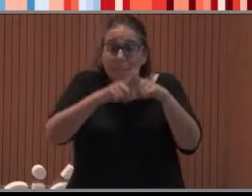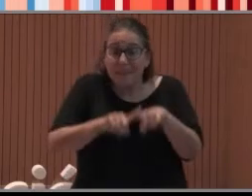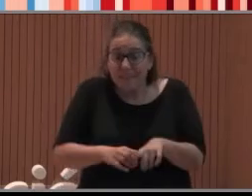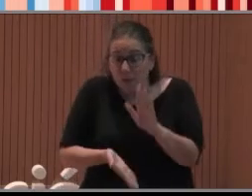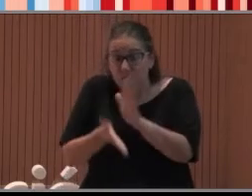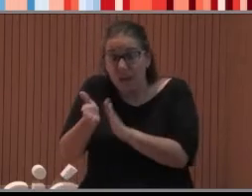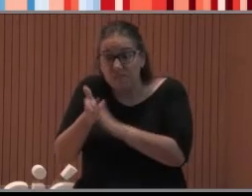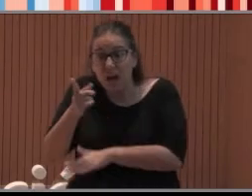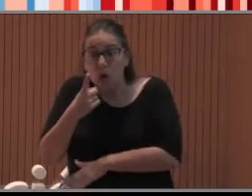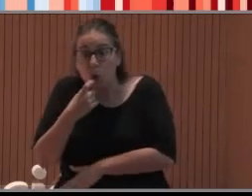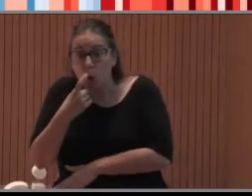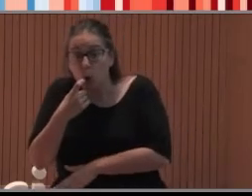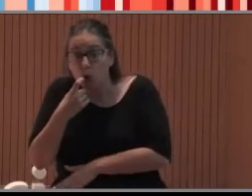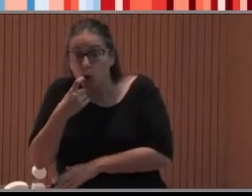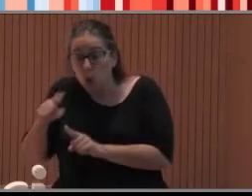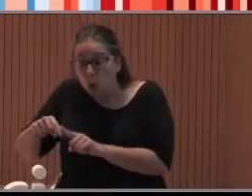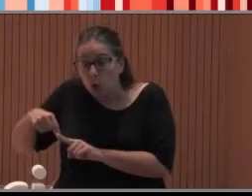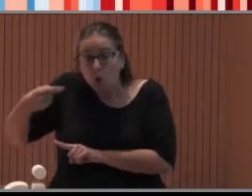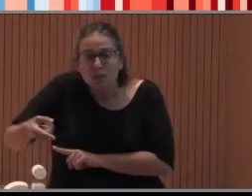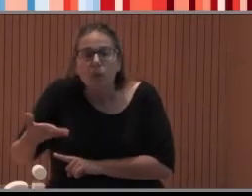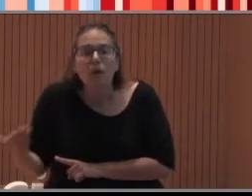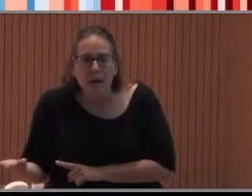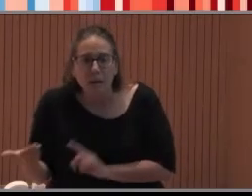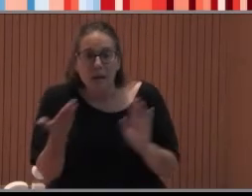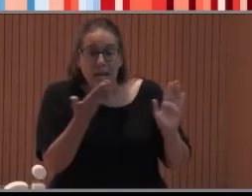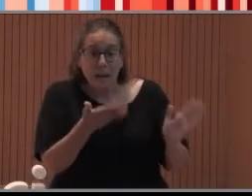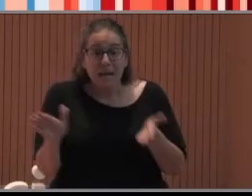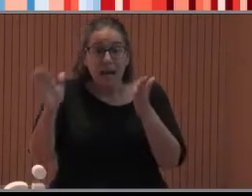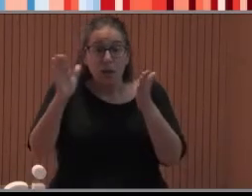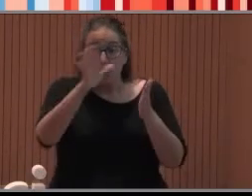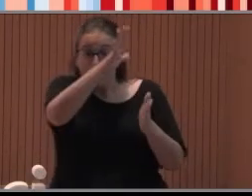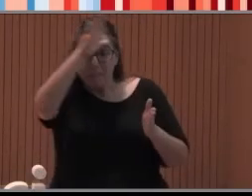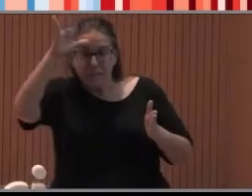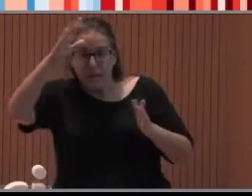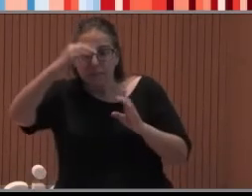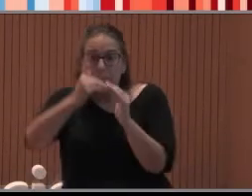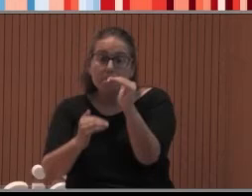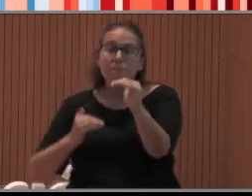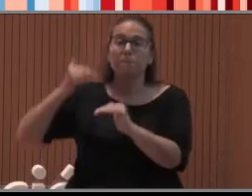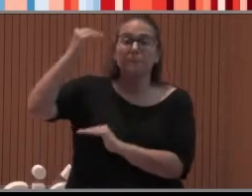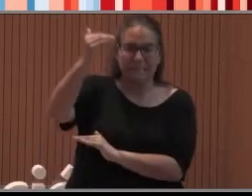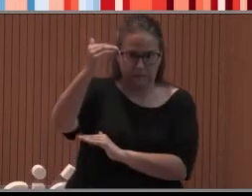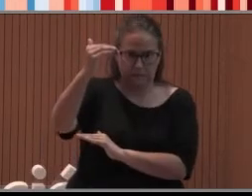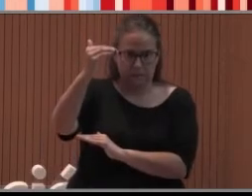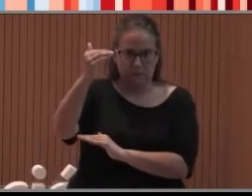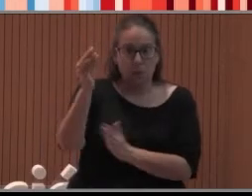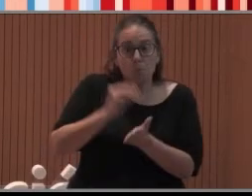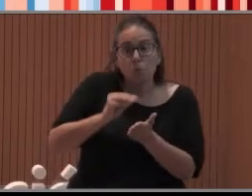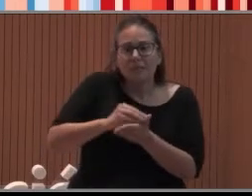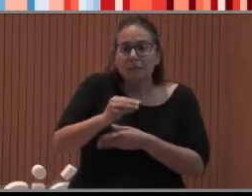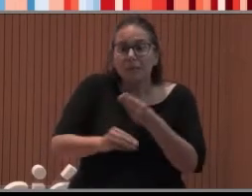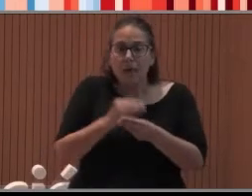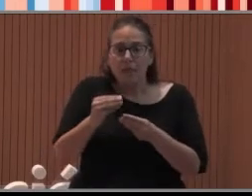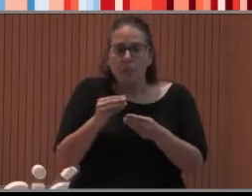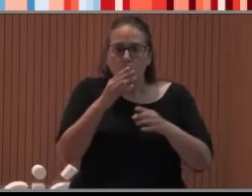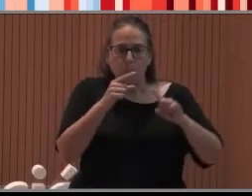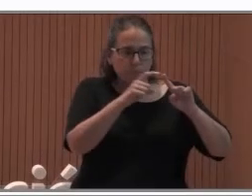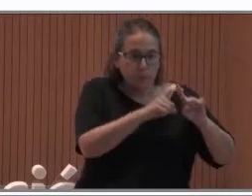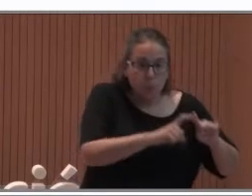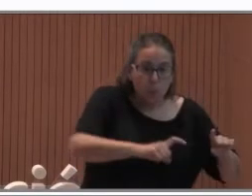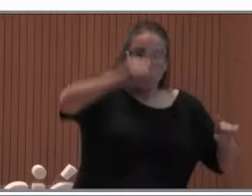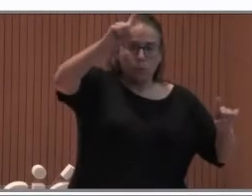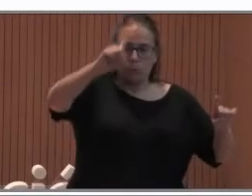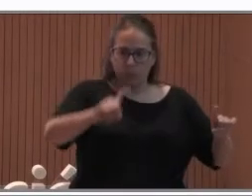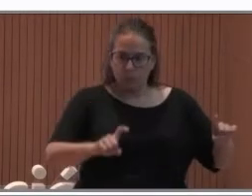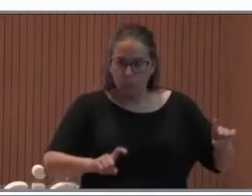absoluto también implica más picos de olas de calor. ¿Vale? Esas medias se constituyen en muchas ocasiones a base de picos de olas de calor más